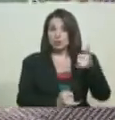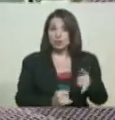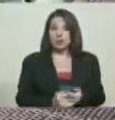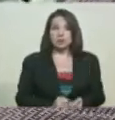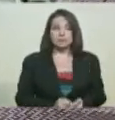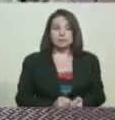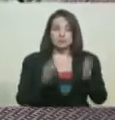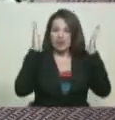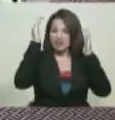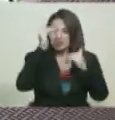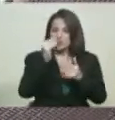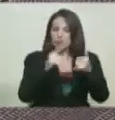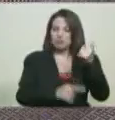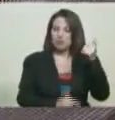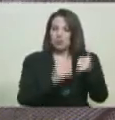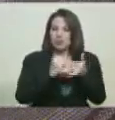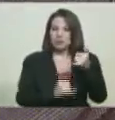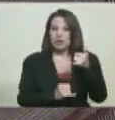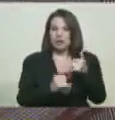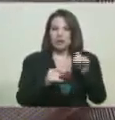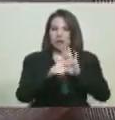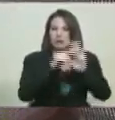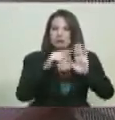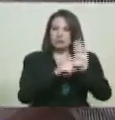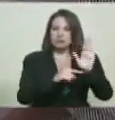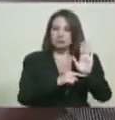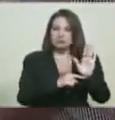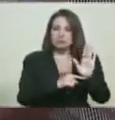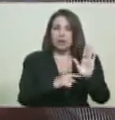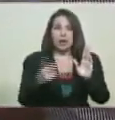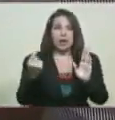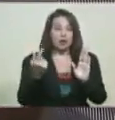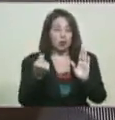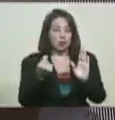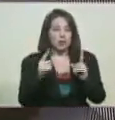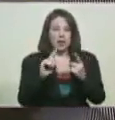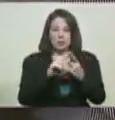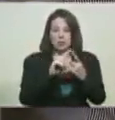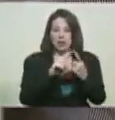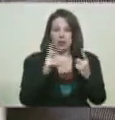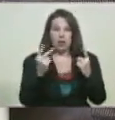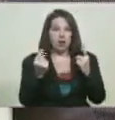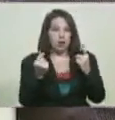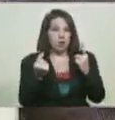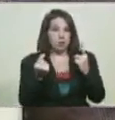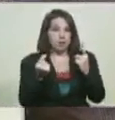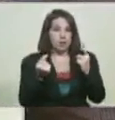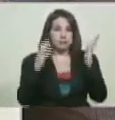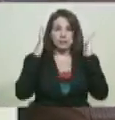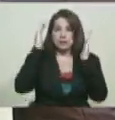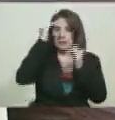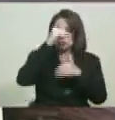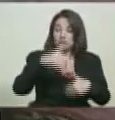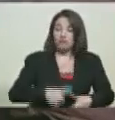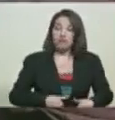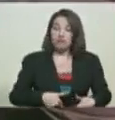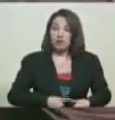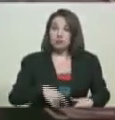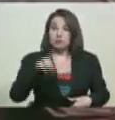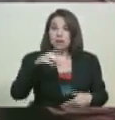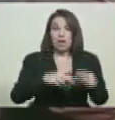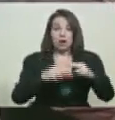pediría concentrar esfuerzos en la economía y concentrar el esfuerzo en la construcción del